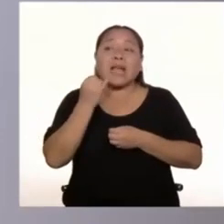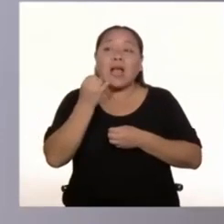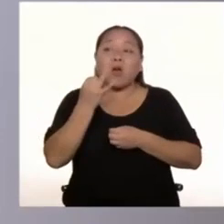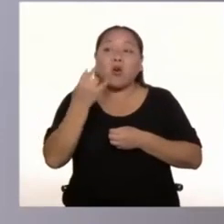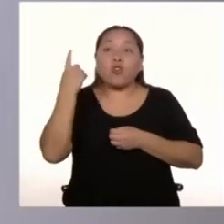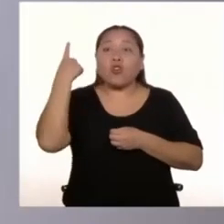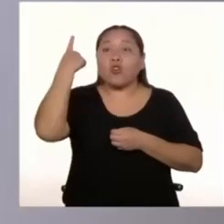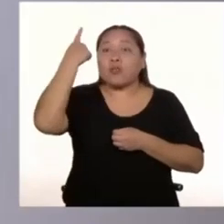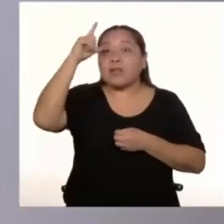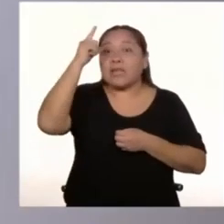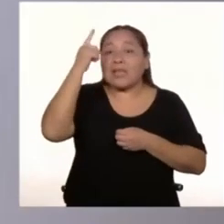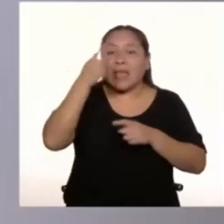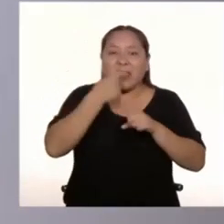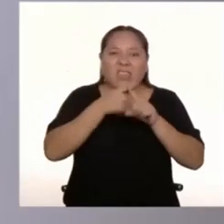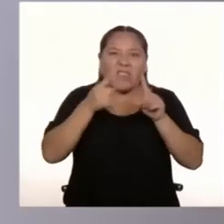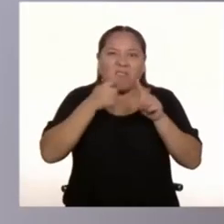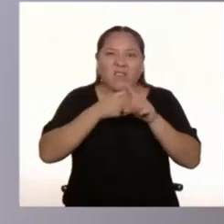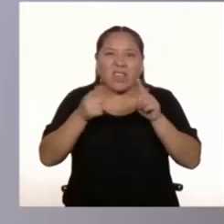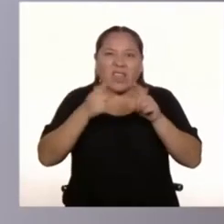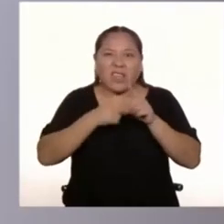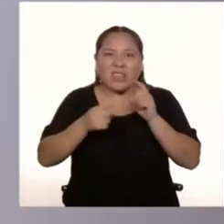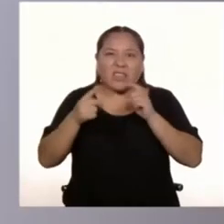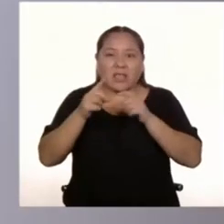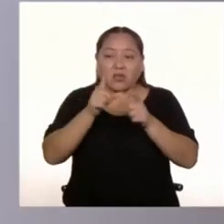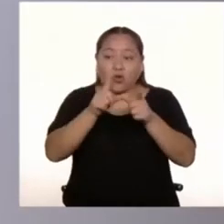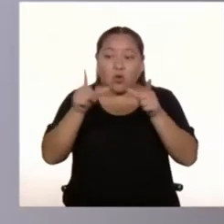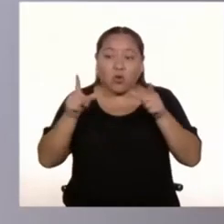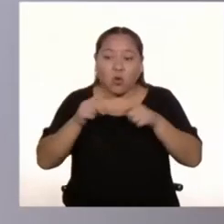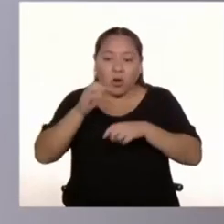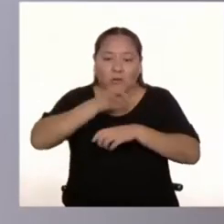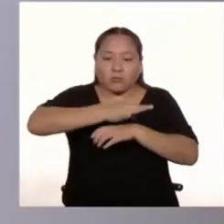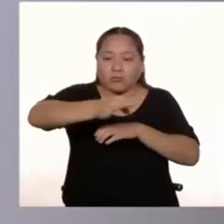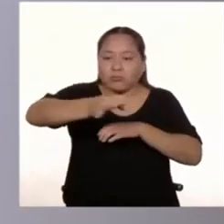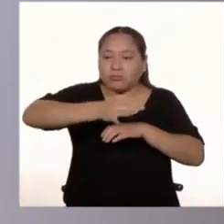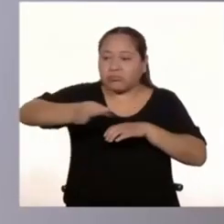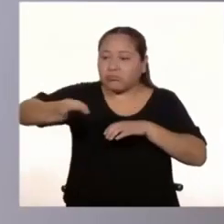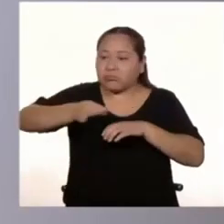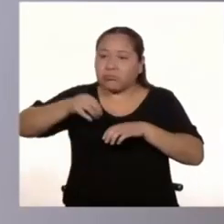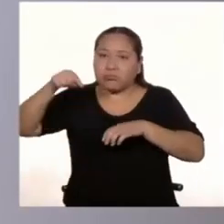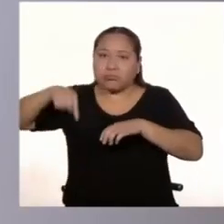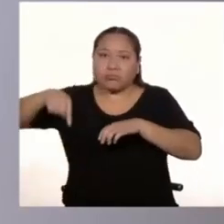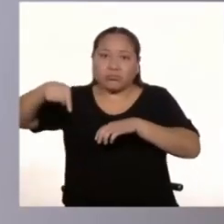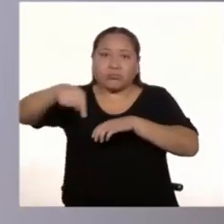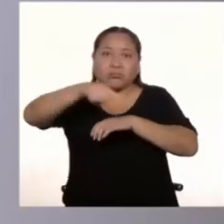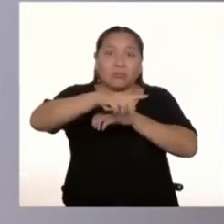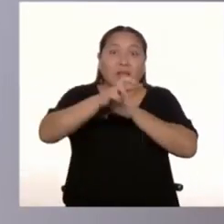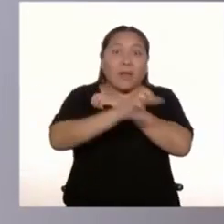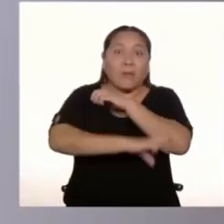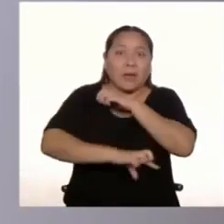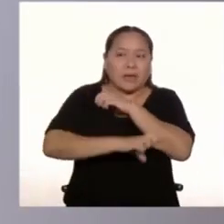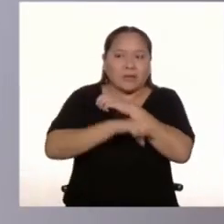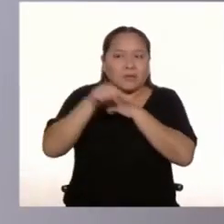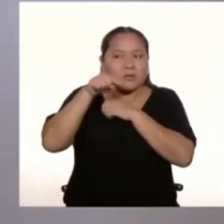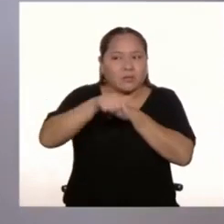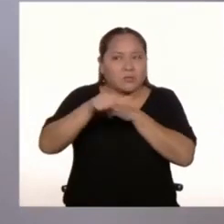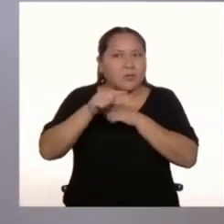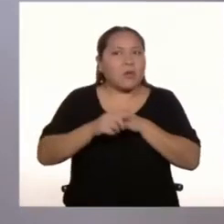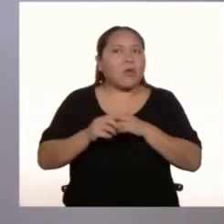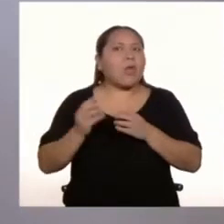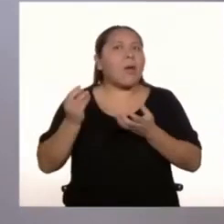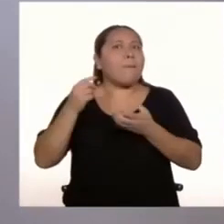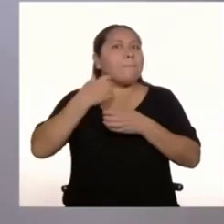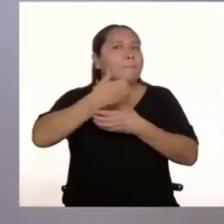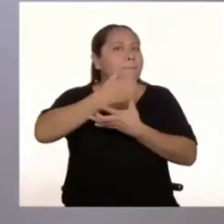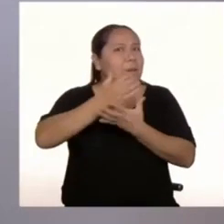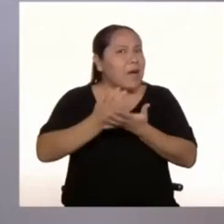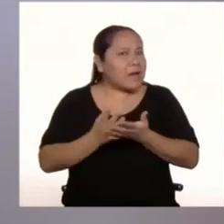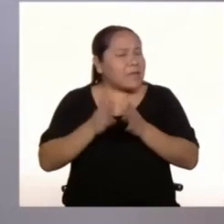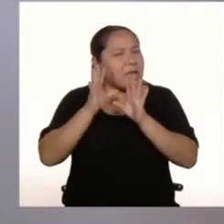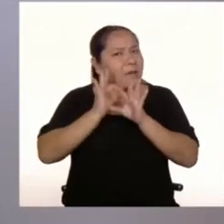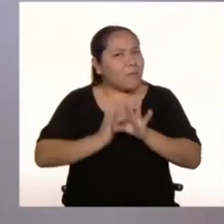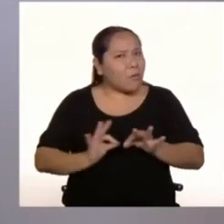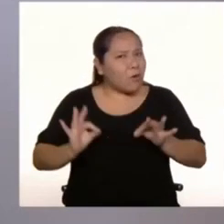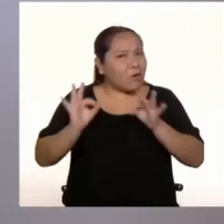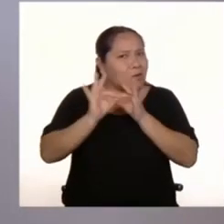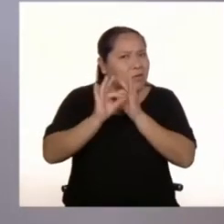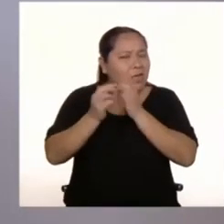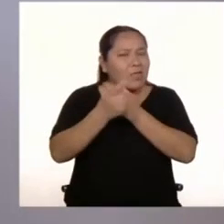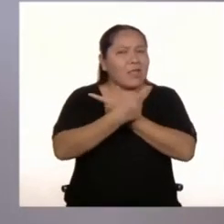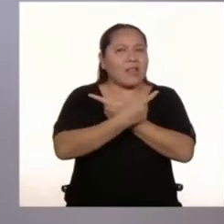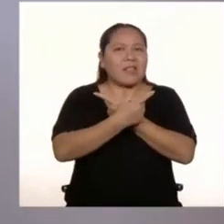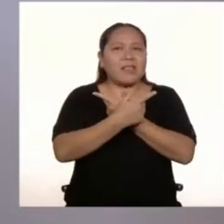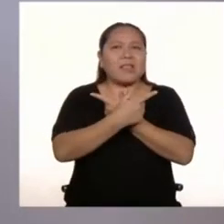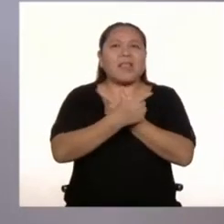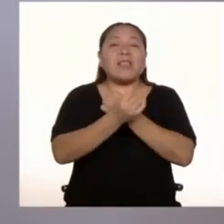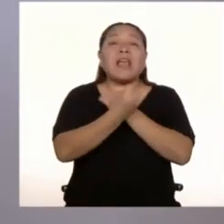de distintas partes del país que tuvieron un papel importante en la independencia. Es por eso que en el programa de